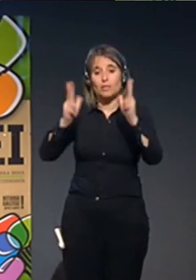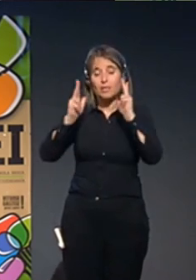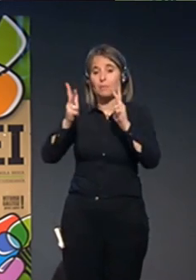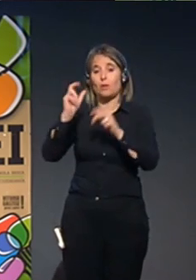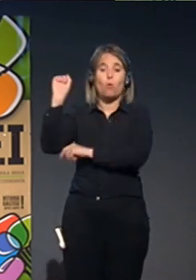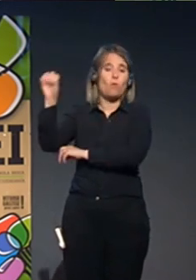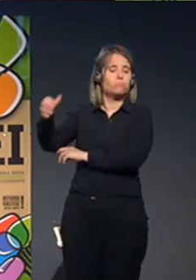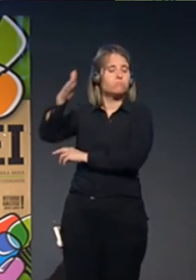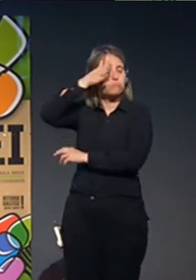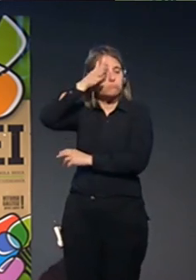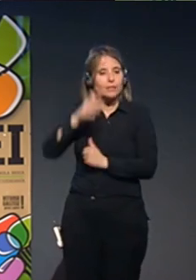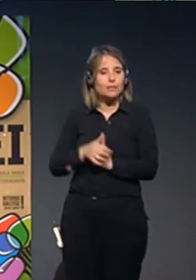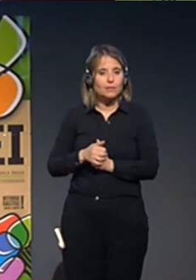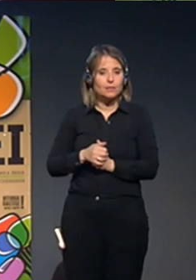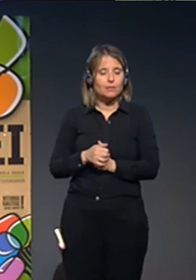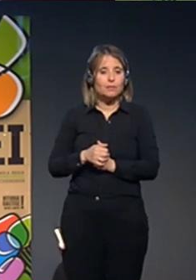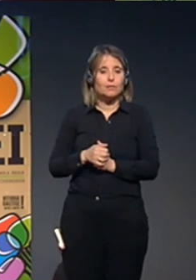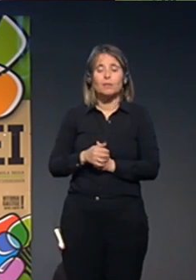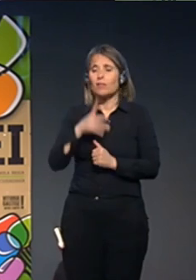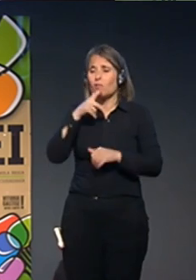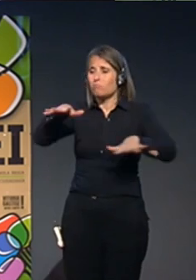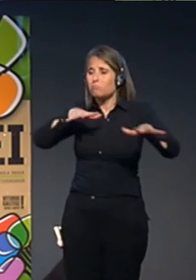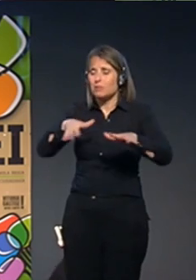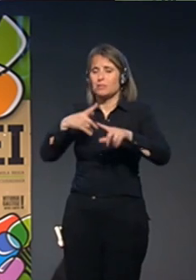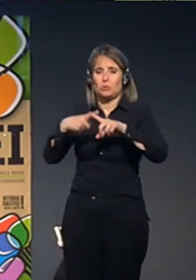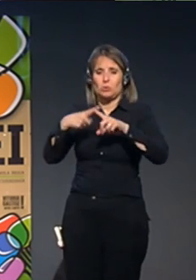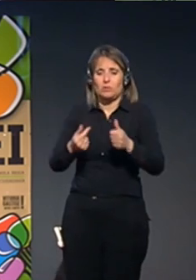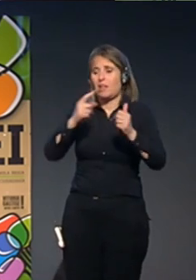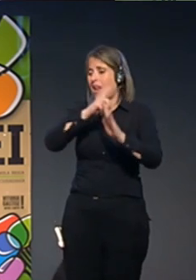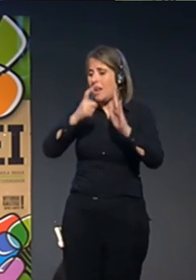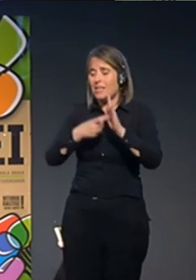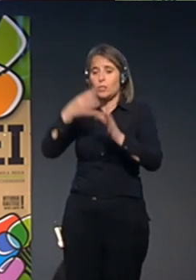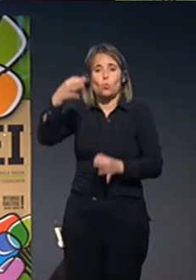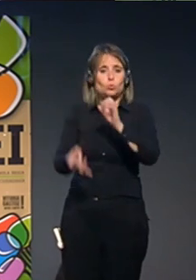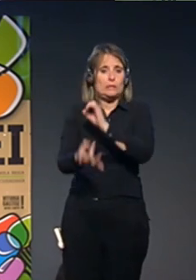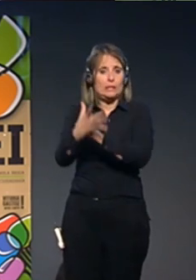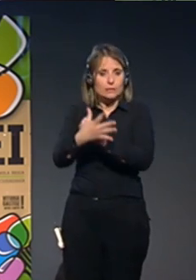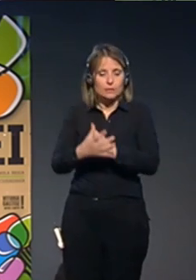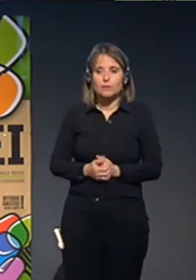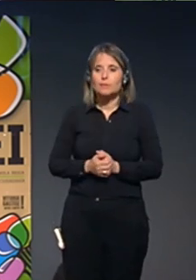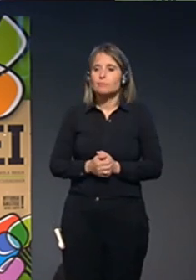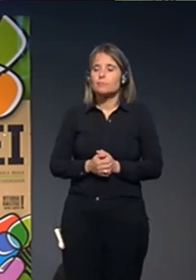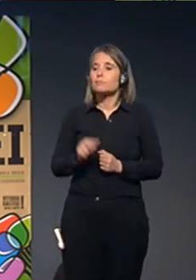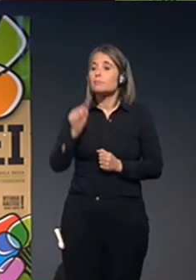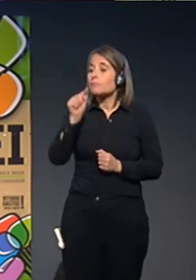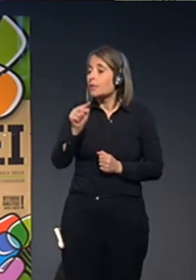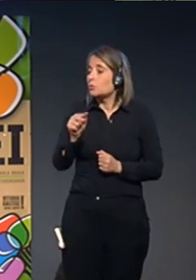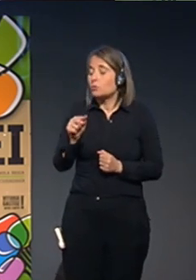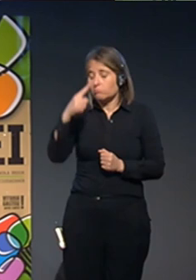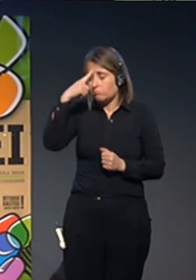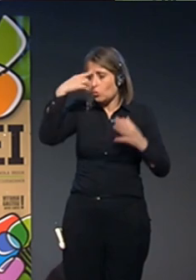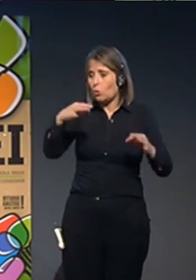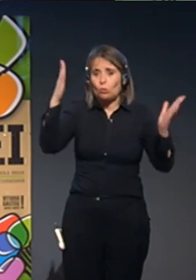ignorarlos aquí hay muchas acciones que se pueden hacer A través de leyes más justas es esos tratados no tienen